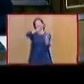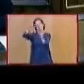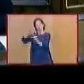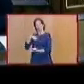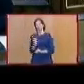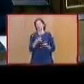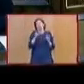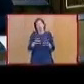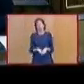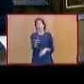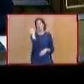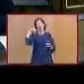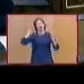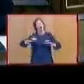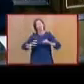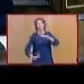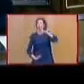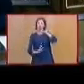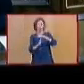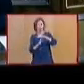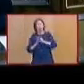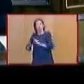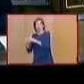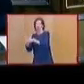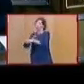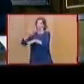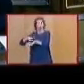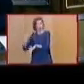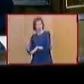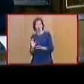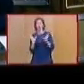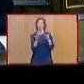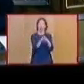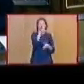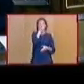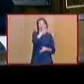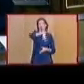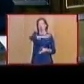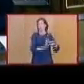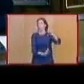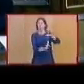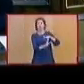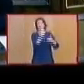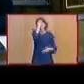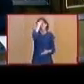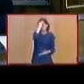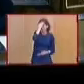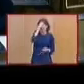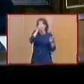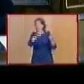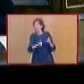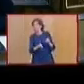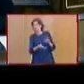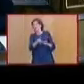absurdamente bloqueado no precisamente por el Partido Popular sino por el Partido Socialista por consideraciones de tipo electoral ajenas